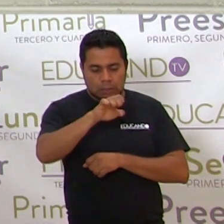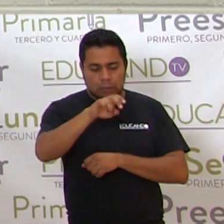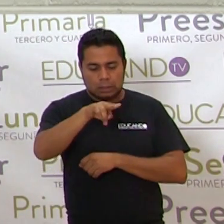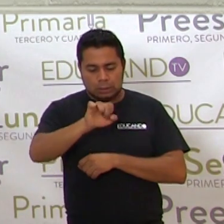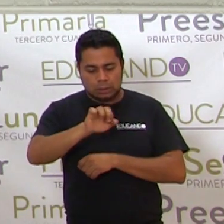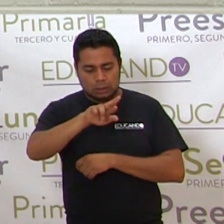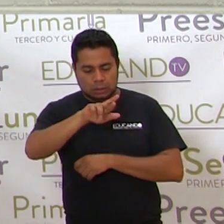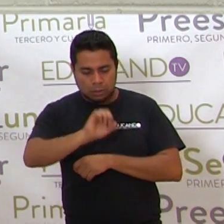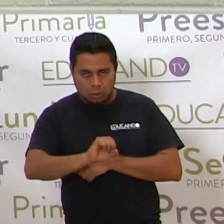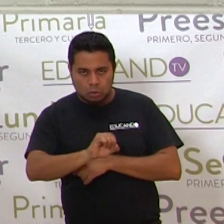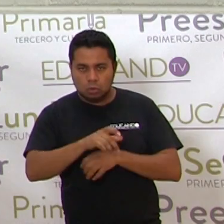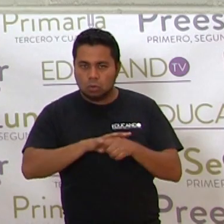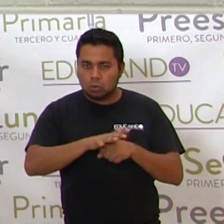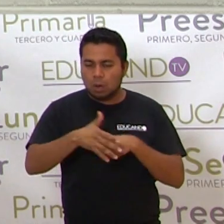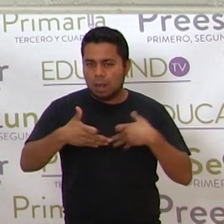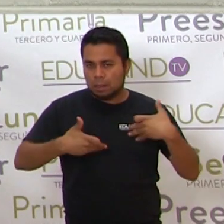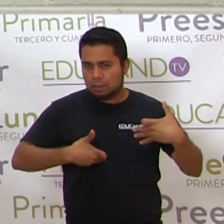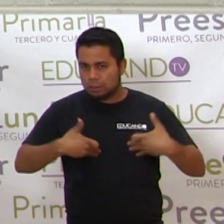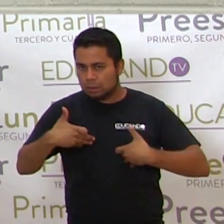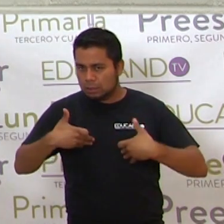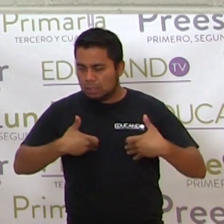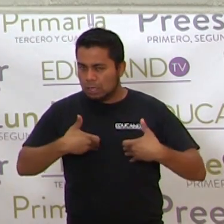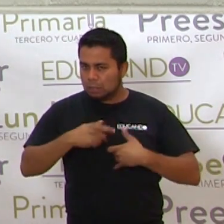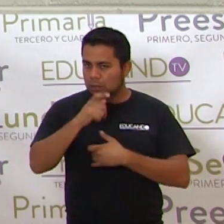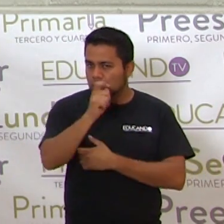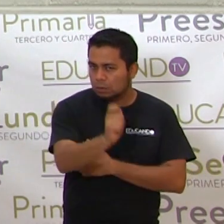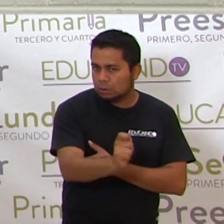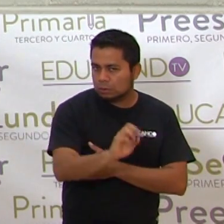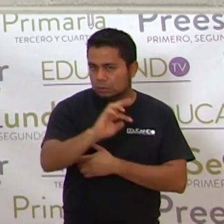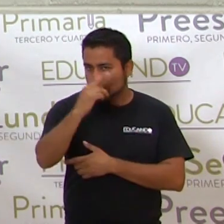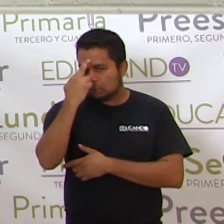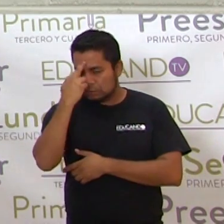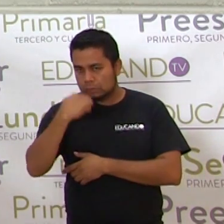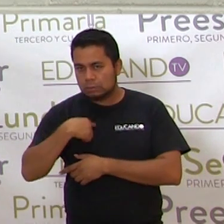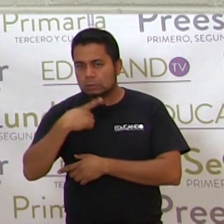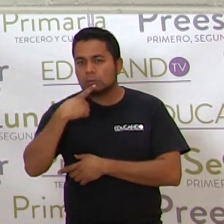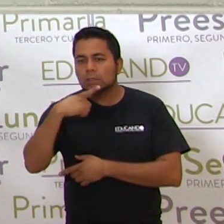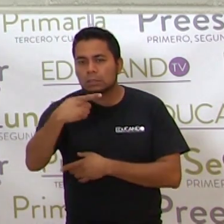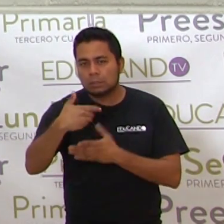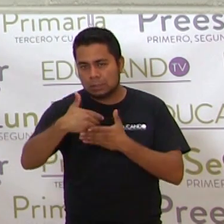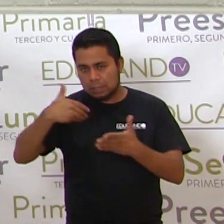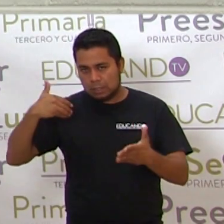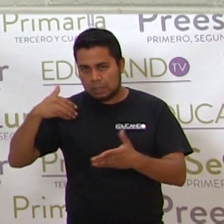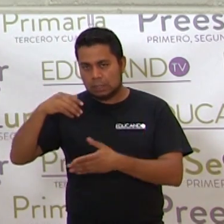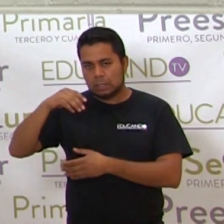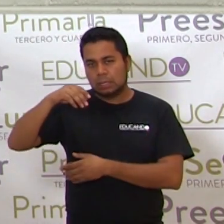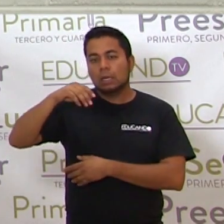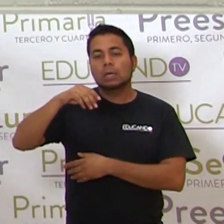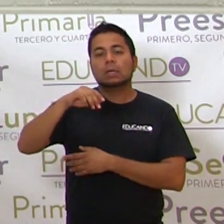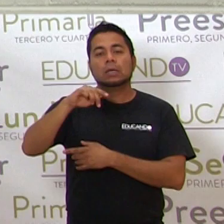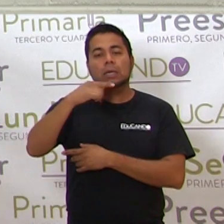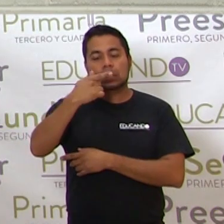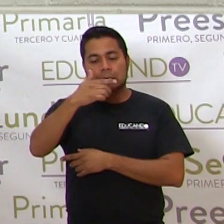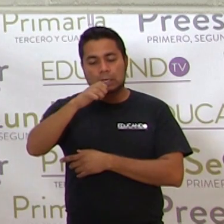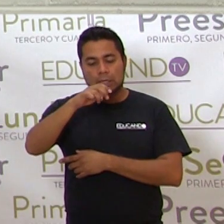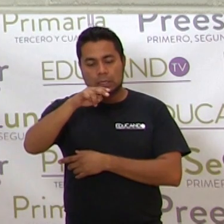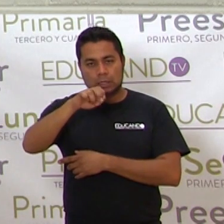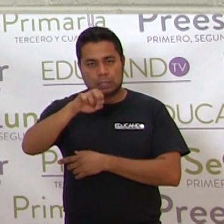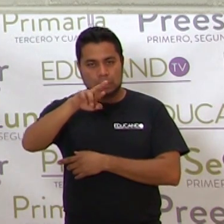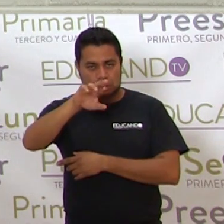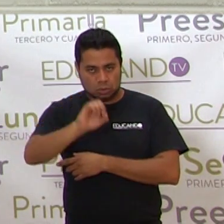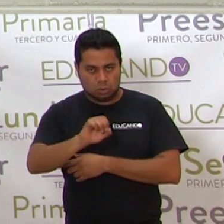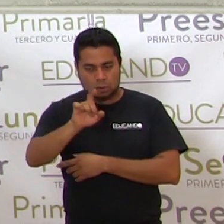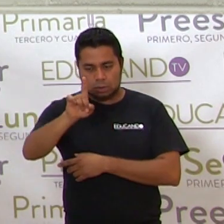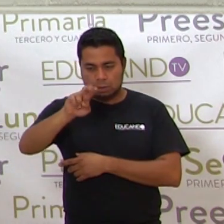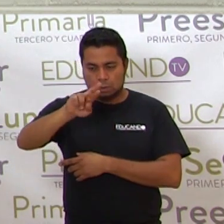de lo que es una obra de teatro. Y hablamos del género dramático. Es por ello que los estados de ánimo van a ser